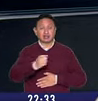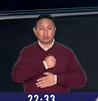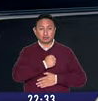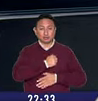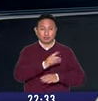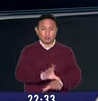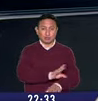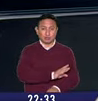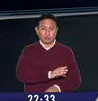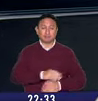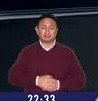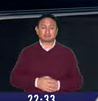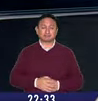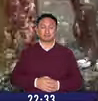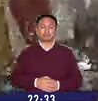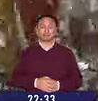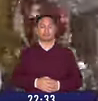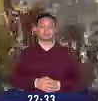de nuestro país.